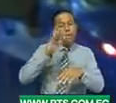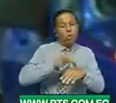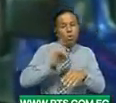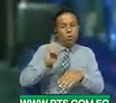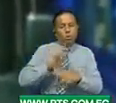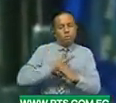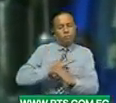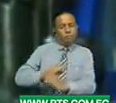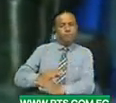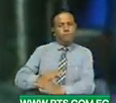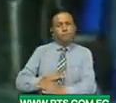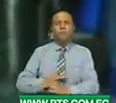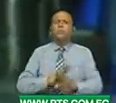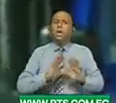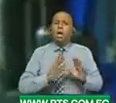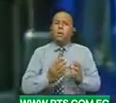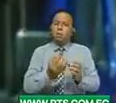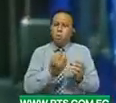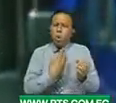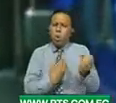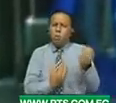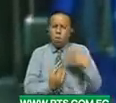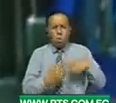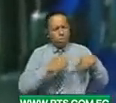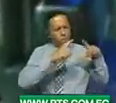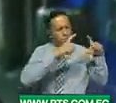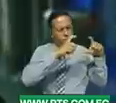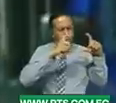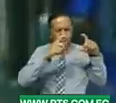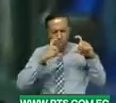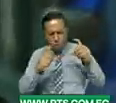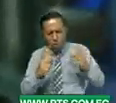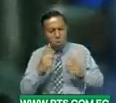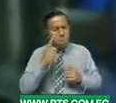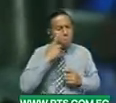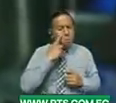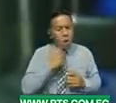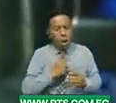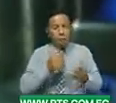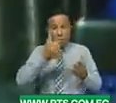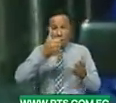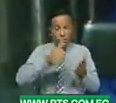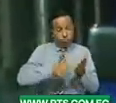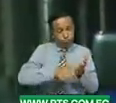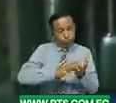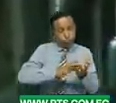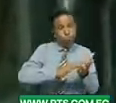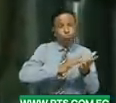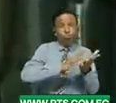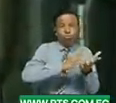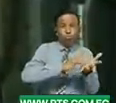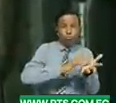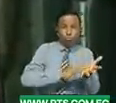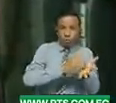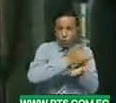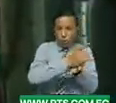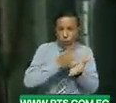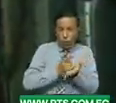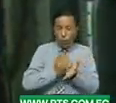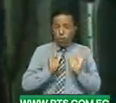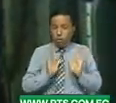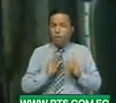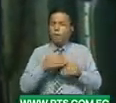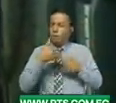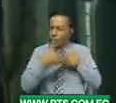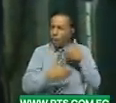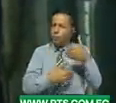toman versiones, se realizan fotografías, se realizan pruebas dactilares y los respectivos procedimientos en